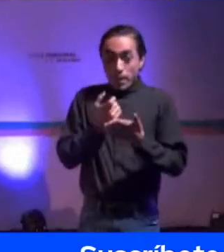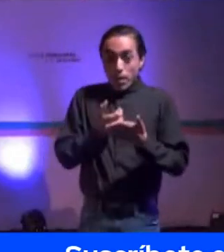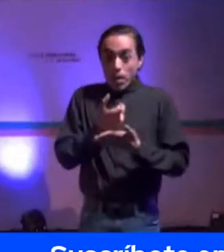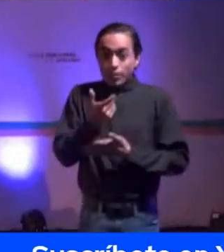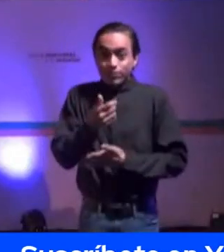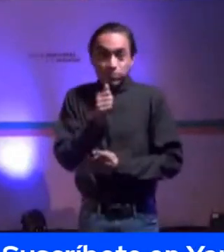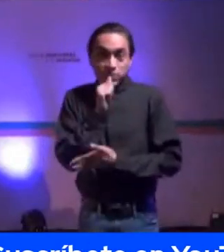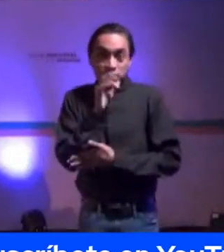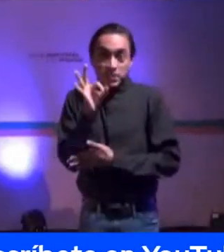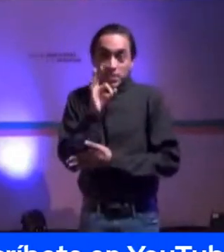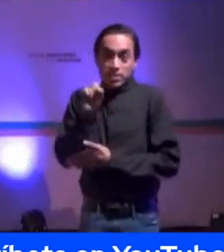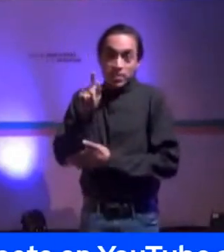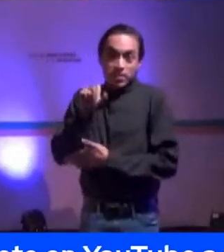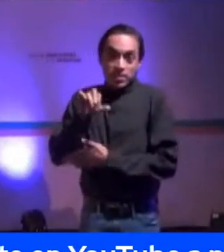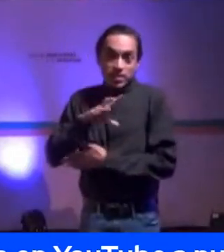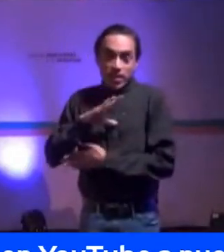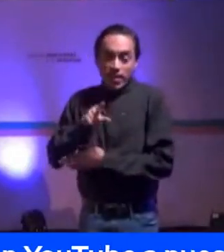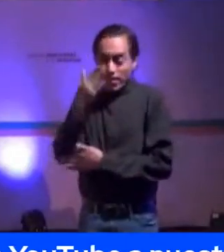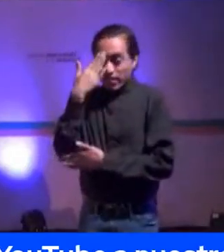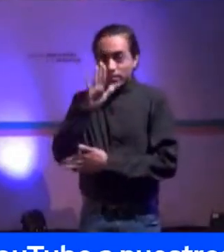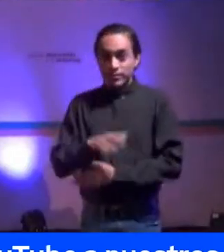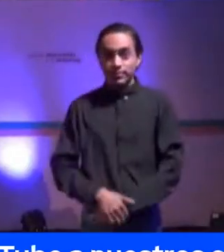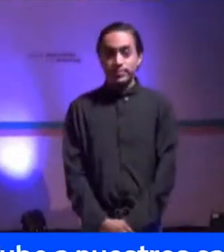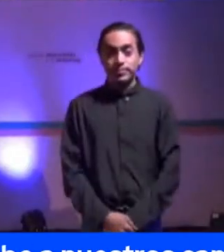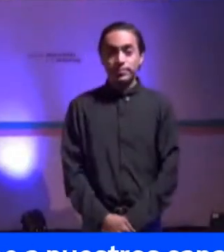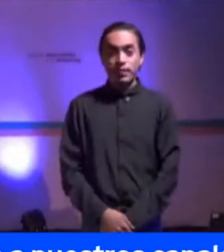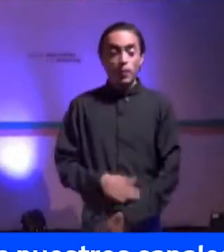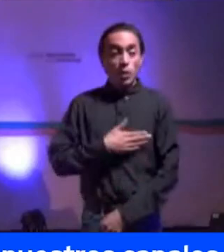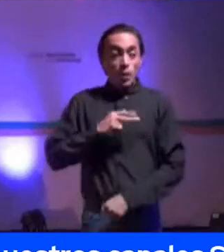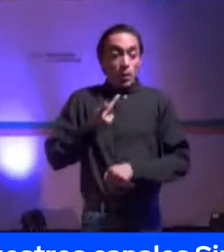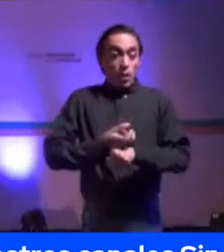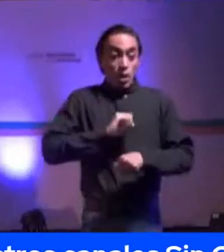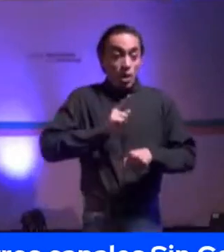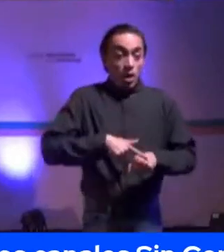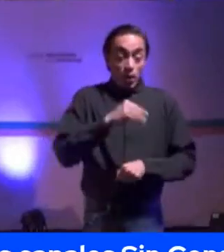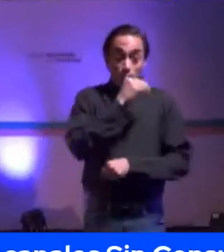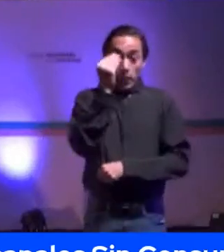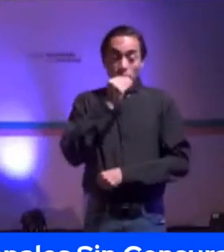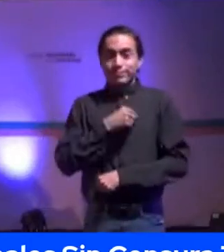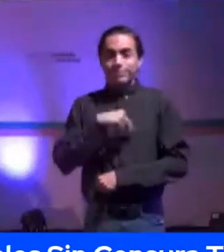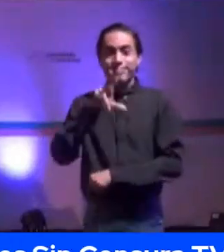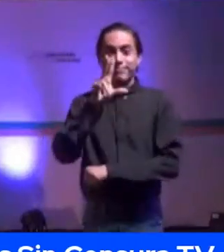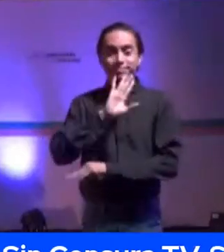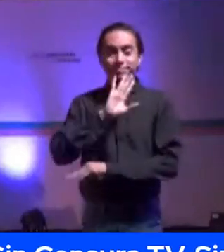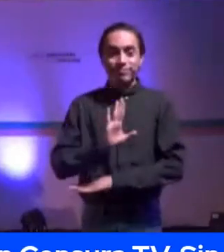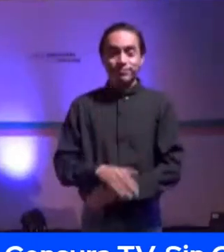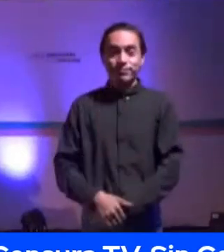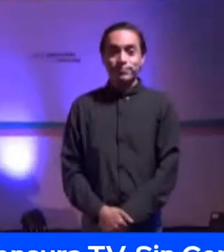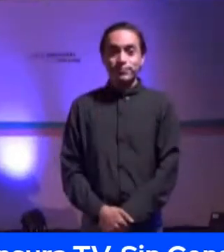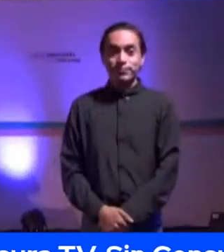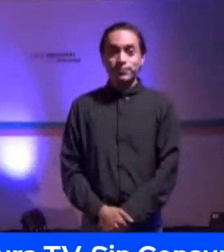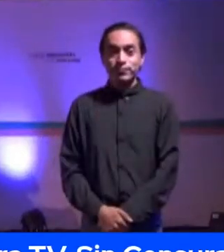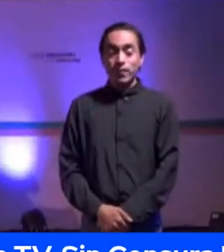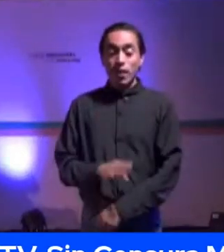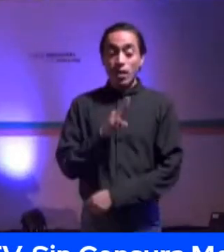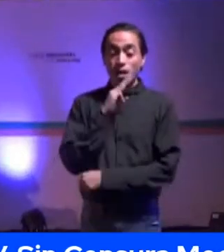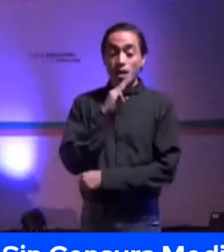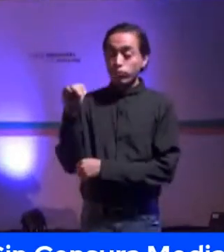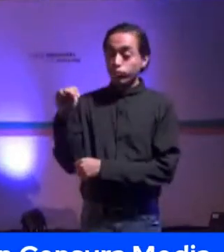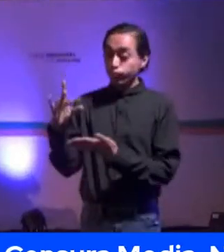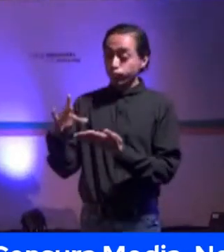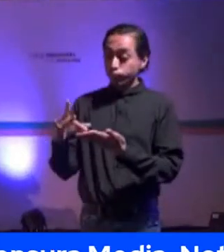SAT. Santiago Nieto se vaya a ver enojado, ¿no? Y haya pasado una situación terrible. No, resulta ser que uno de esos